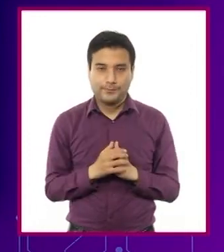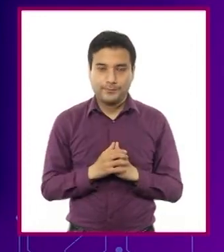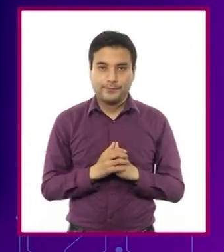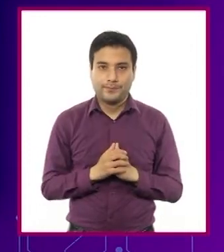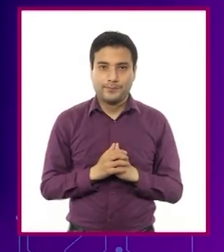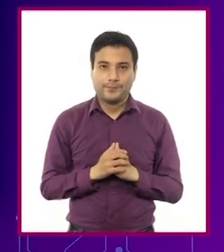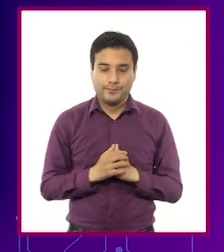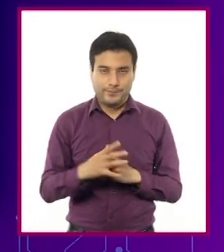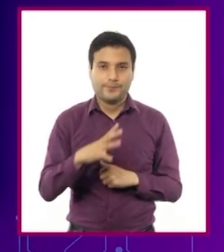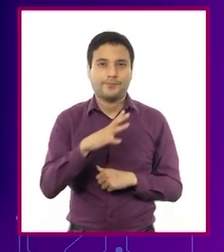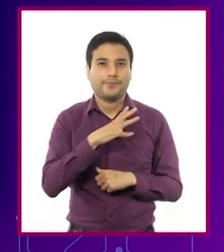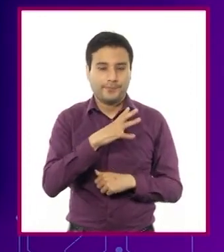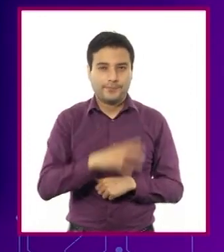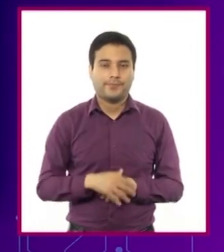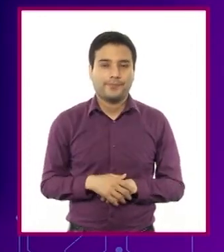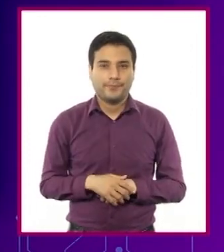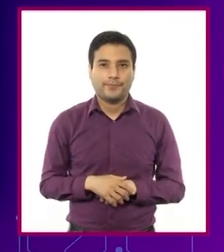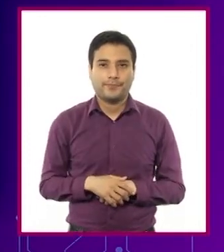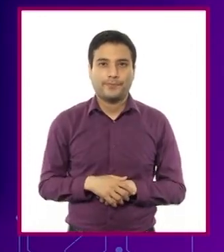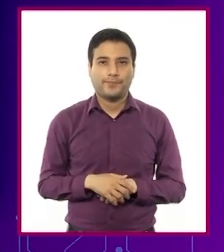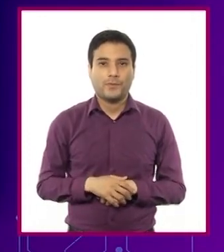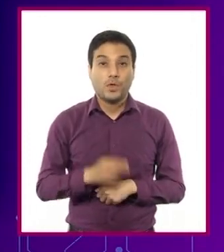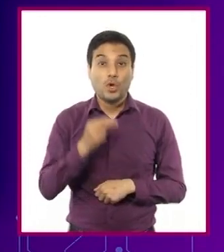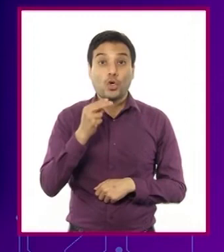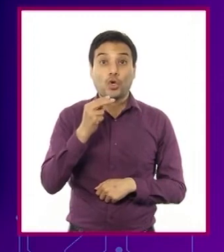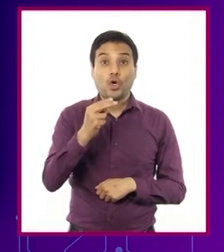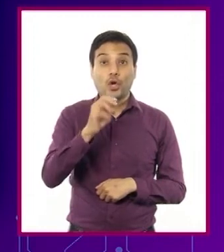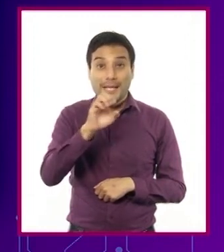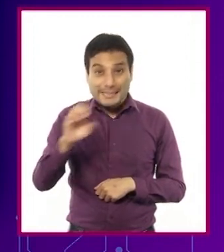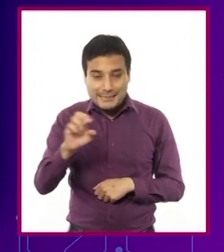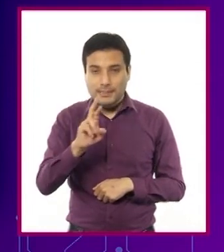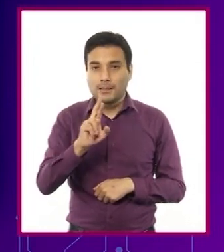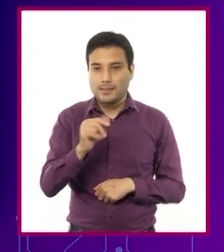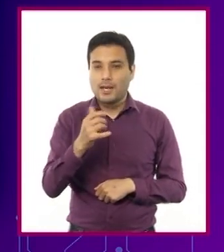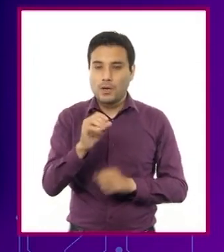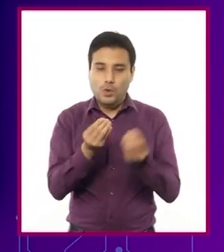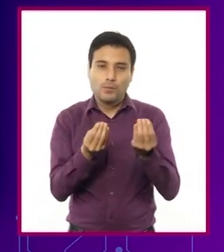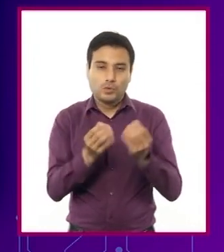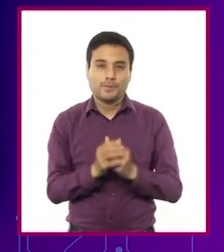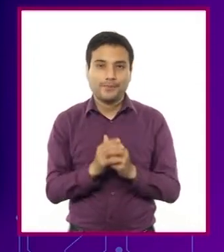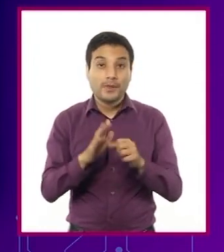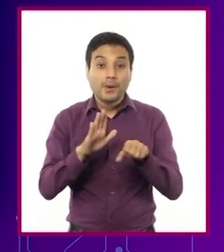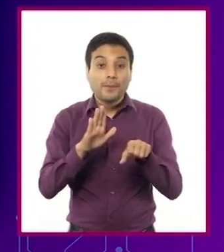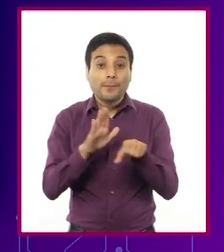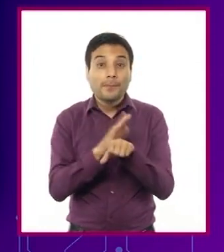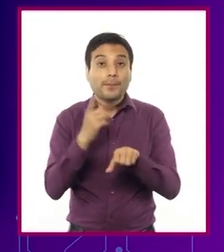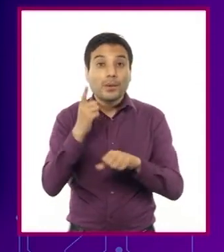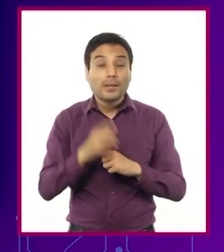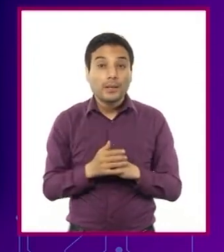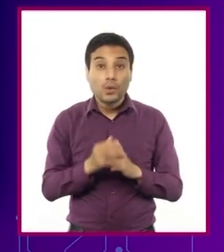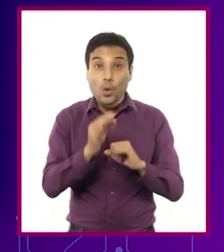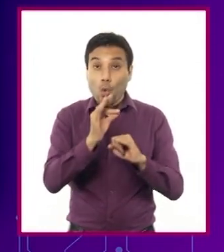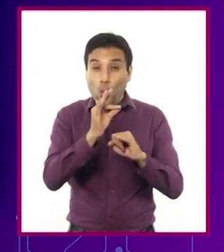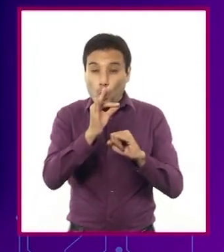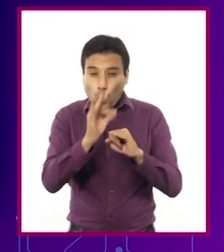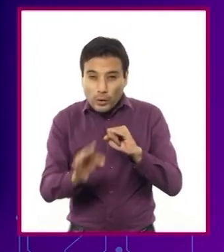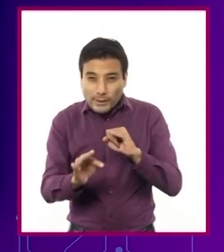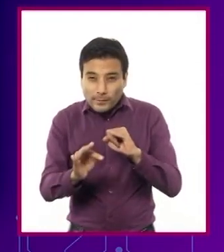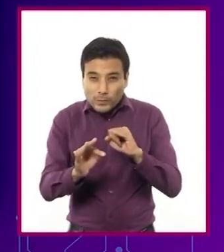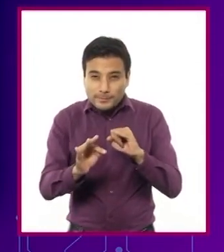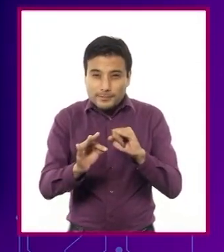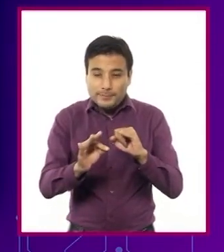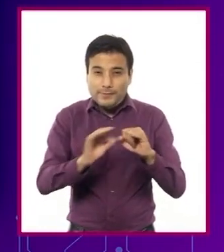rango y desviación media en la Marina Noroeste debido a que en las últimas barras la producción bajó